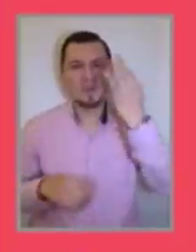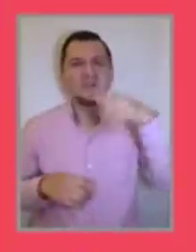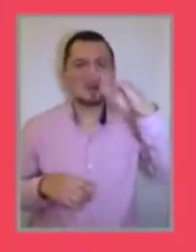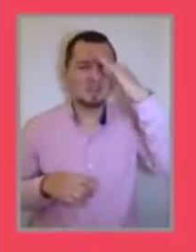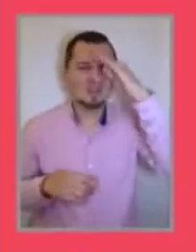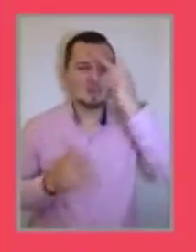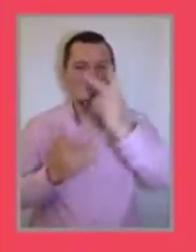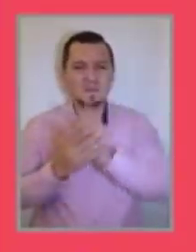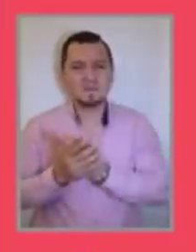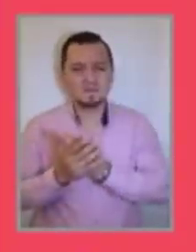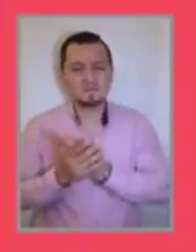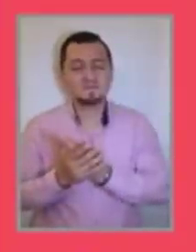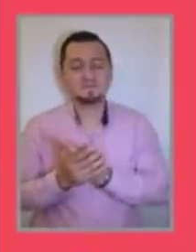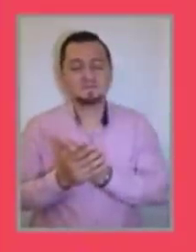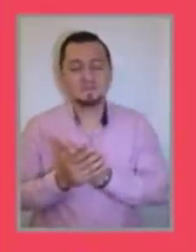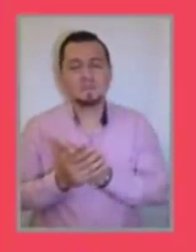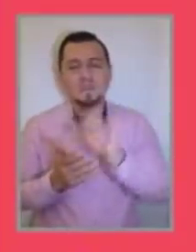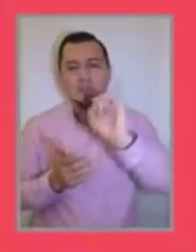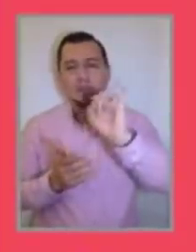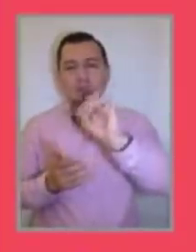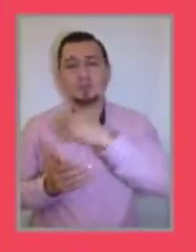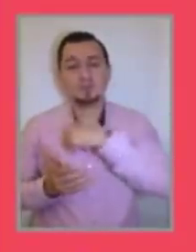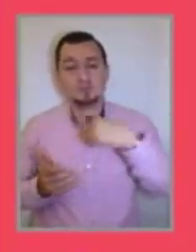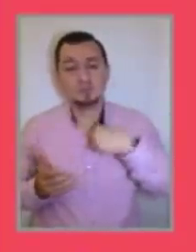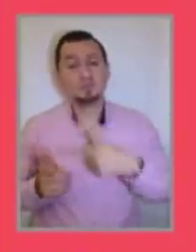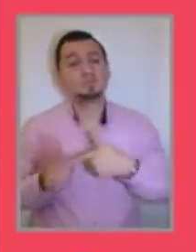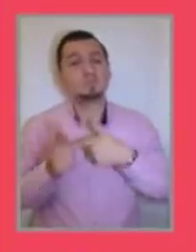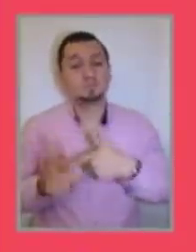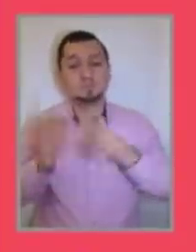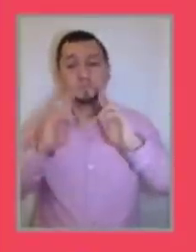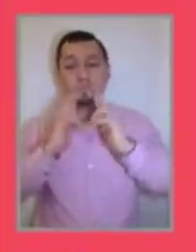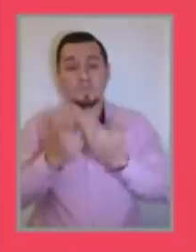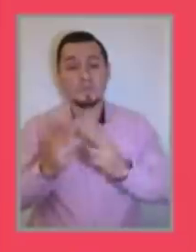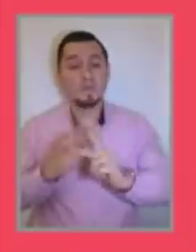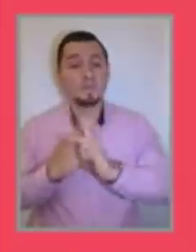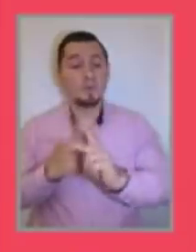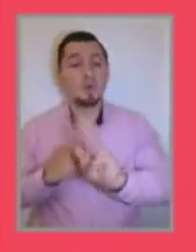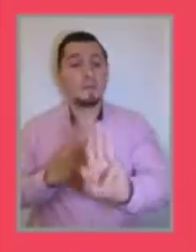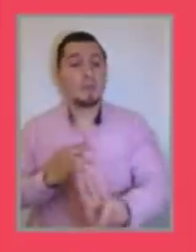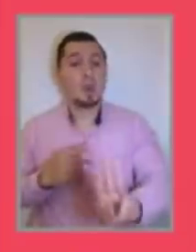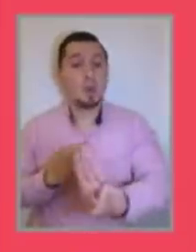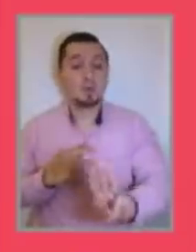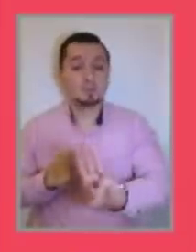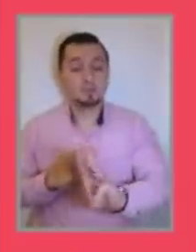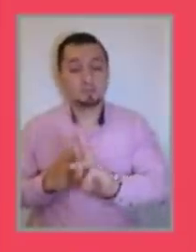esto? Nosotros vamos a reunir el próximo miércoles.